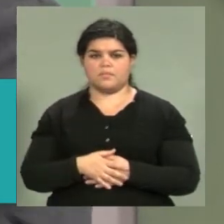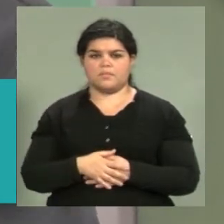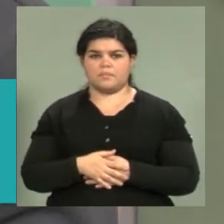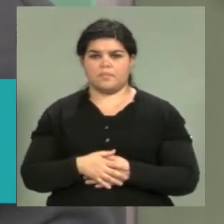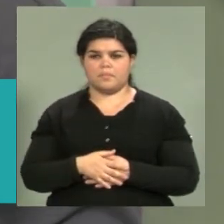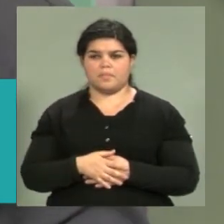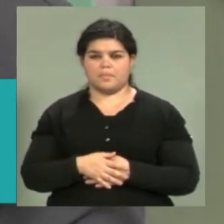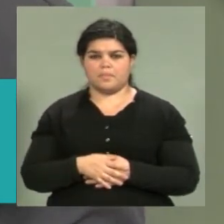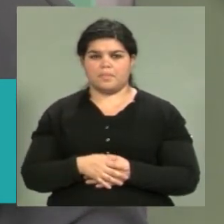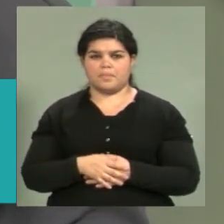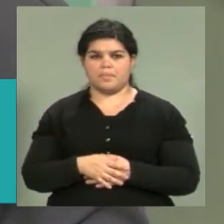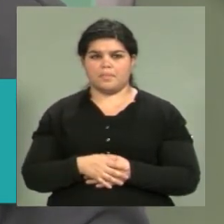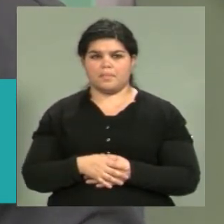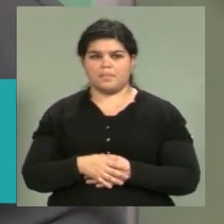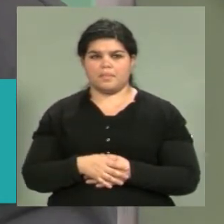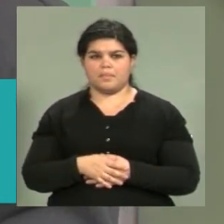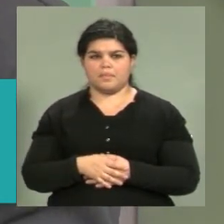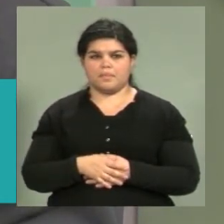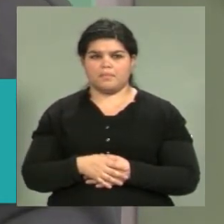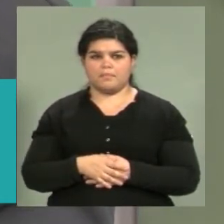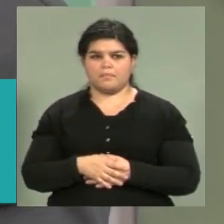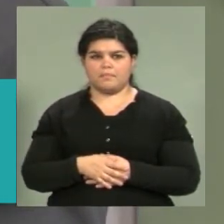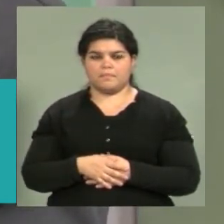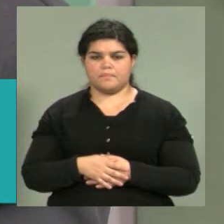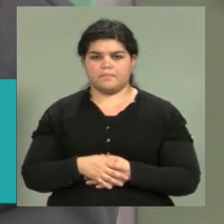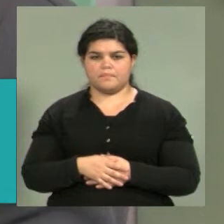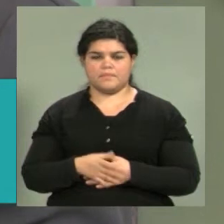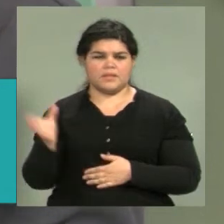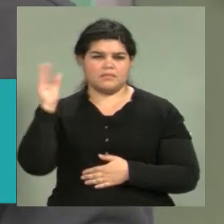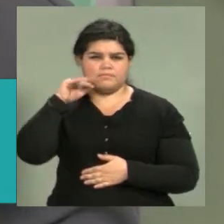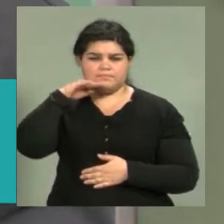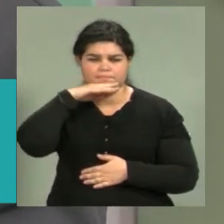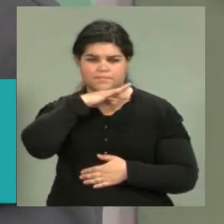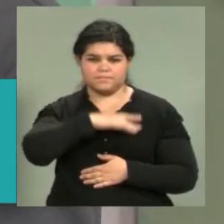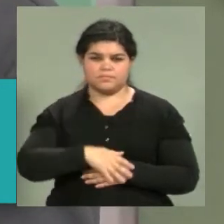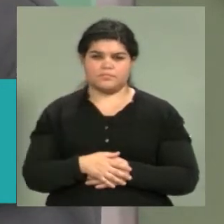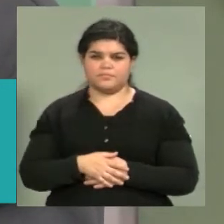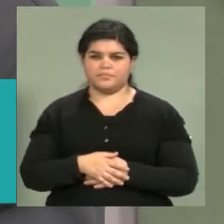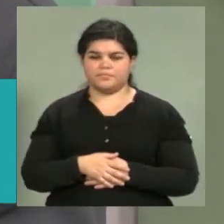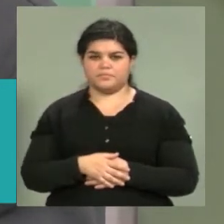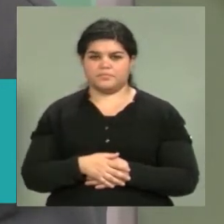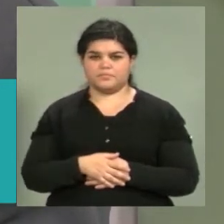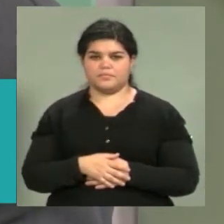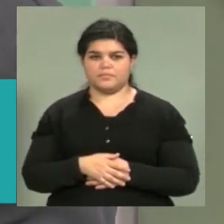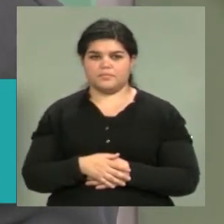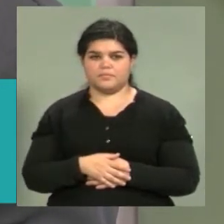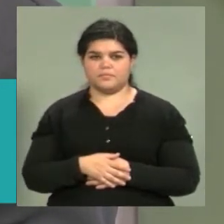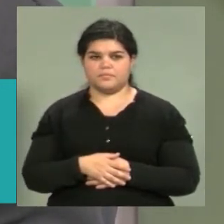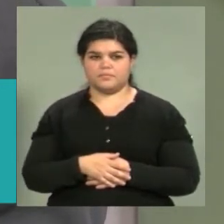la muerte, o esta facilidad de